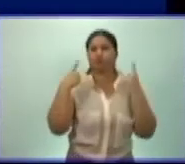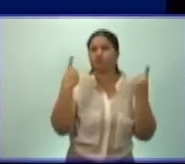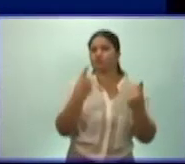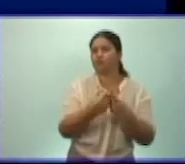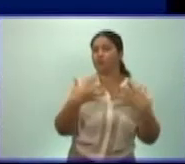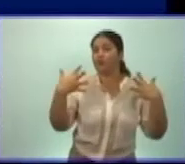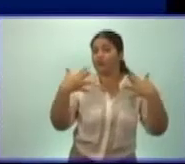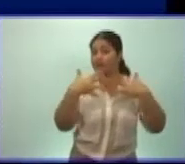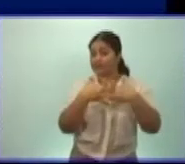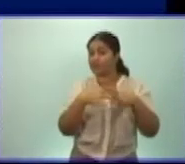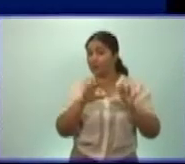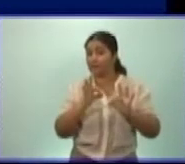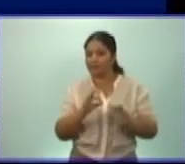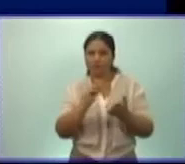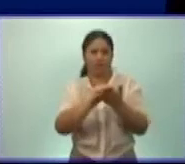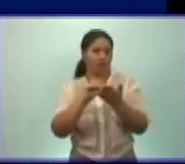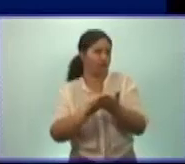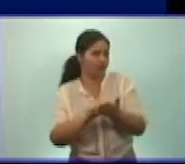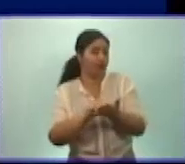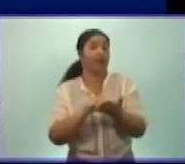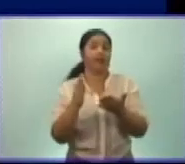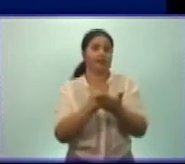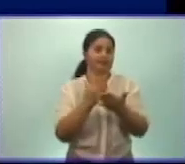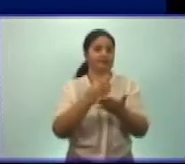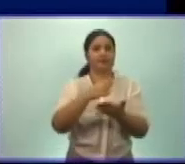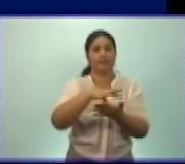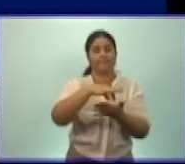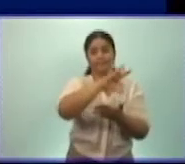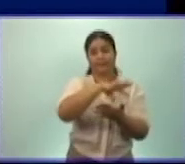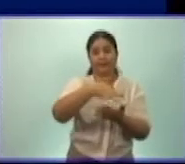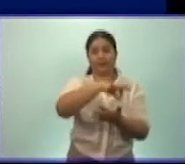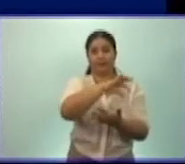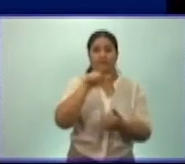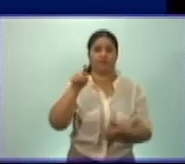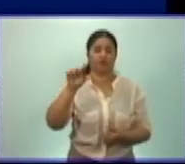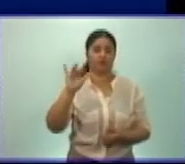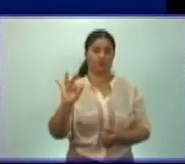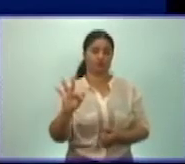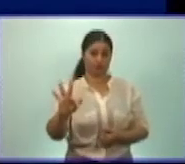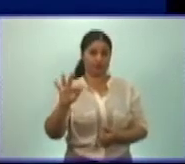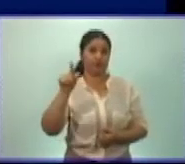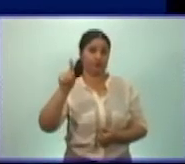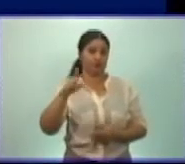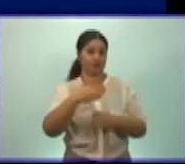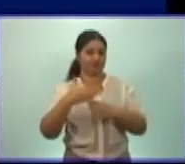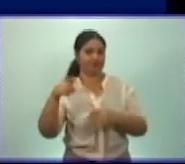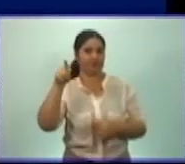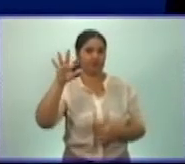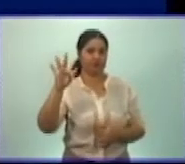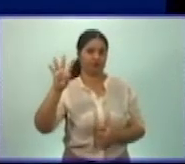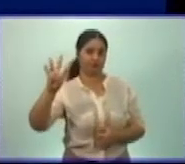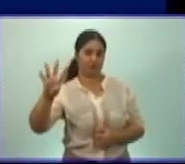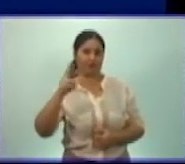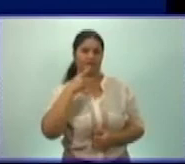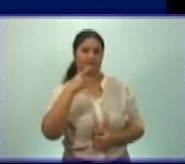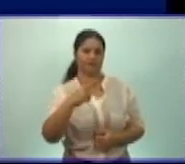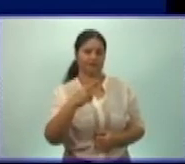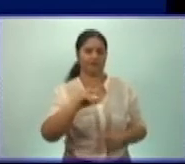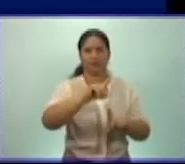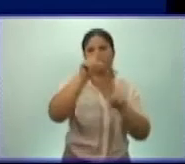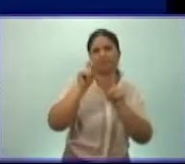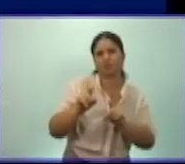páginas 181 a la 184 del libro de texto, y responda: ¿quién es